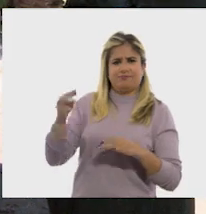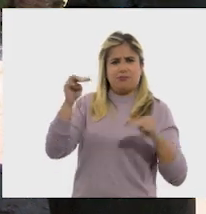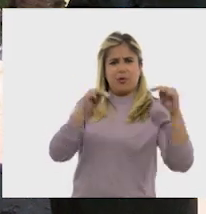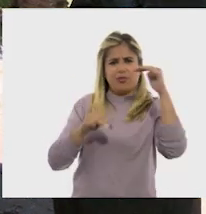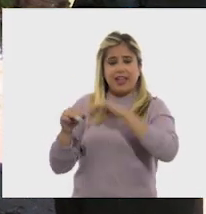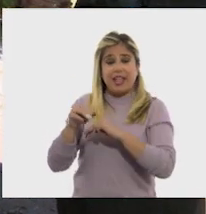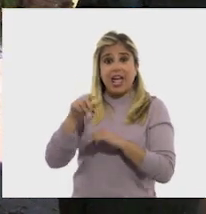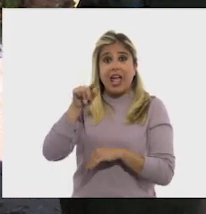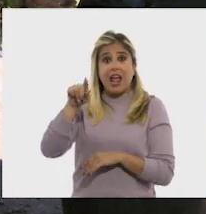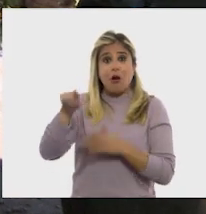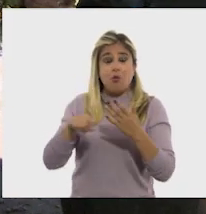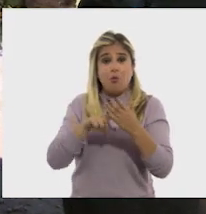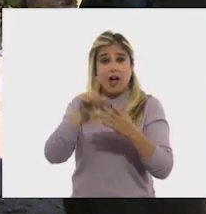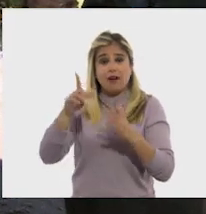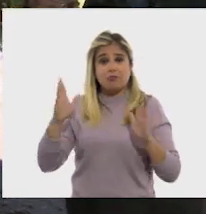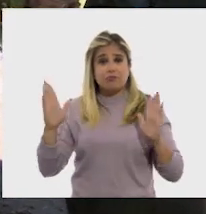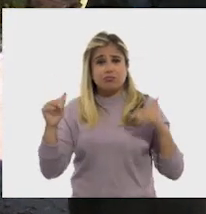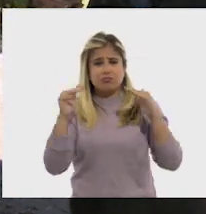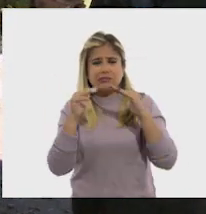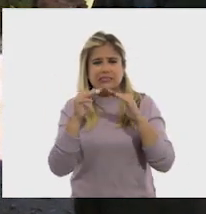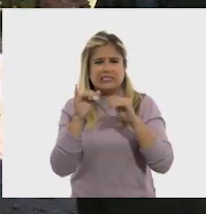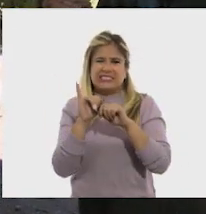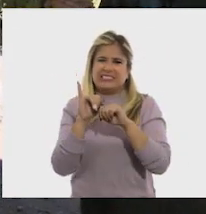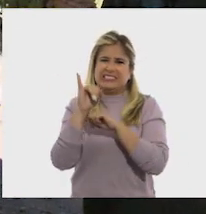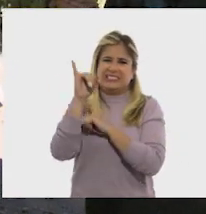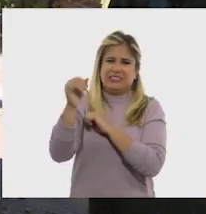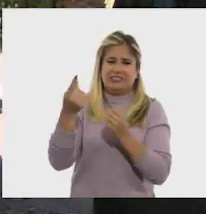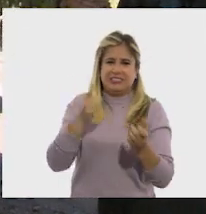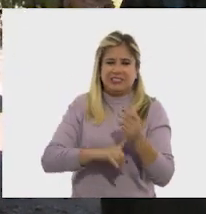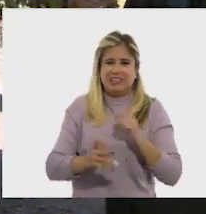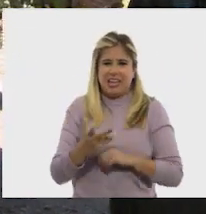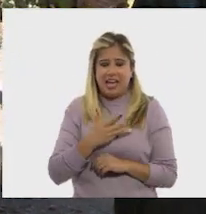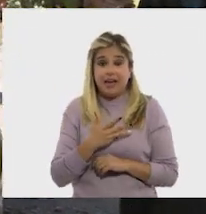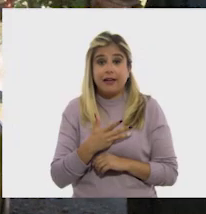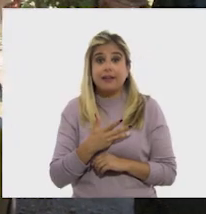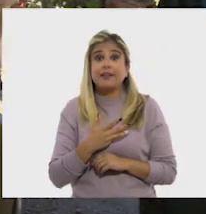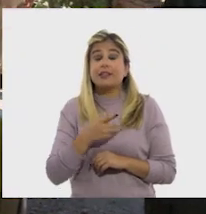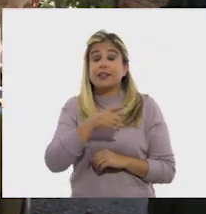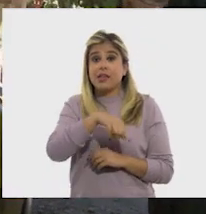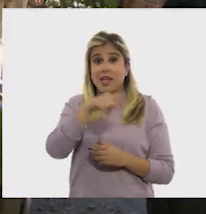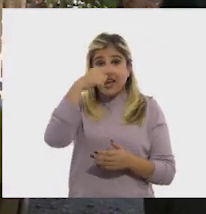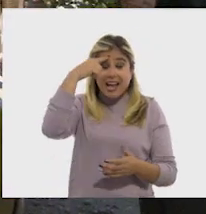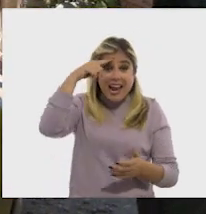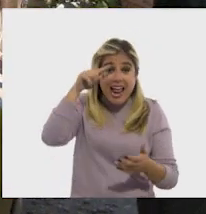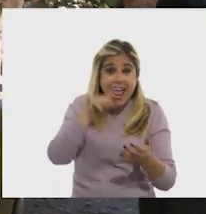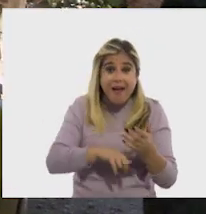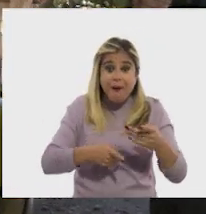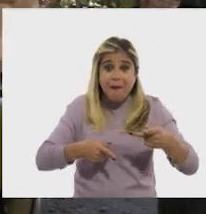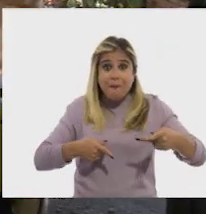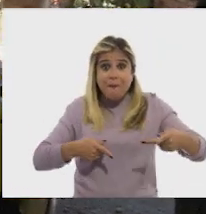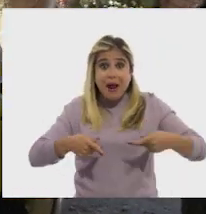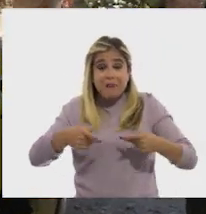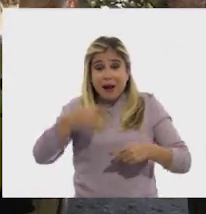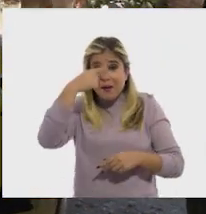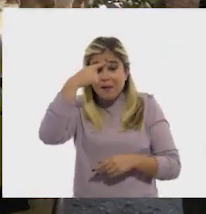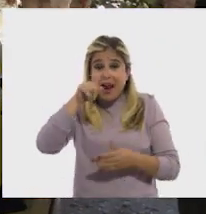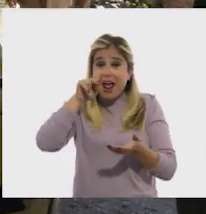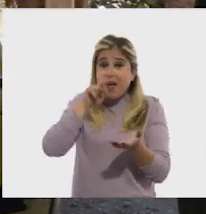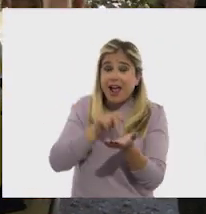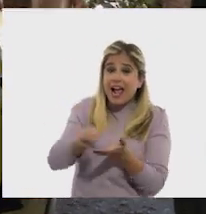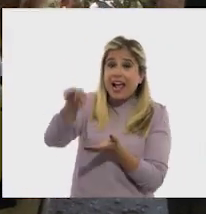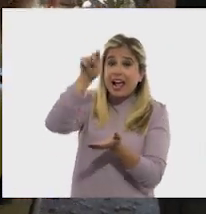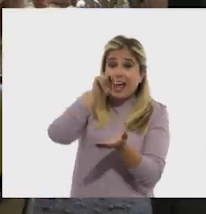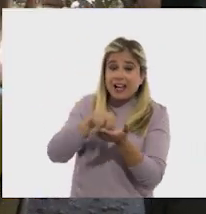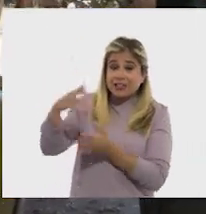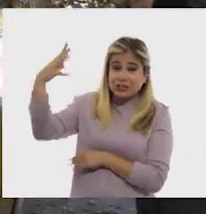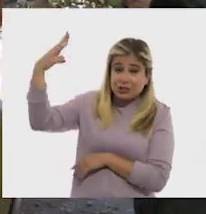zona arqueológica está un poco retirada todavía y que cuando creímos que debíamos prepararnos para una larga caminata bajo